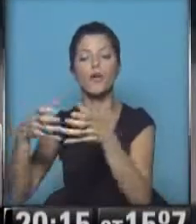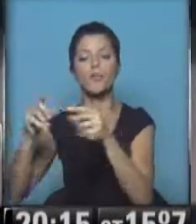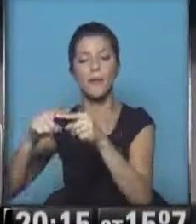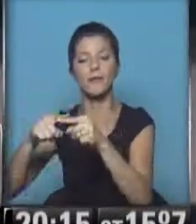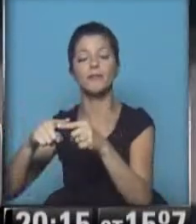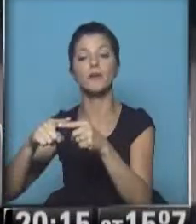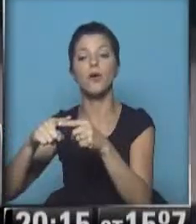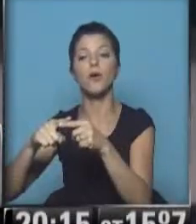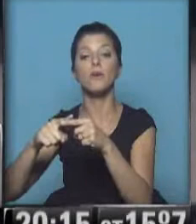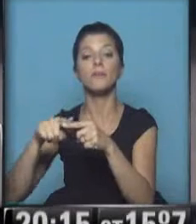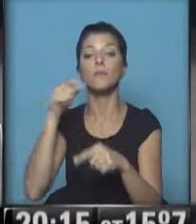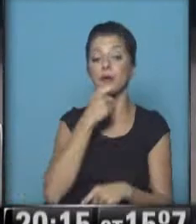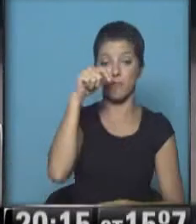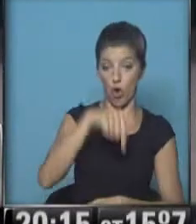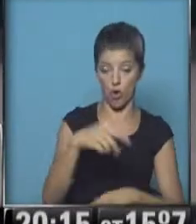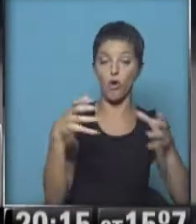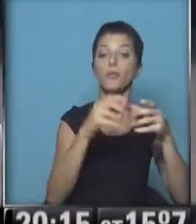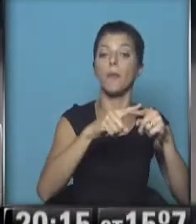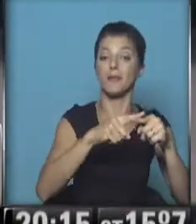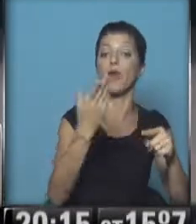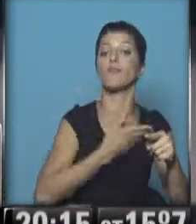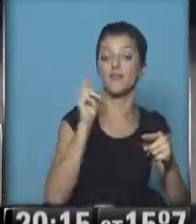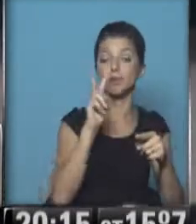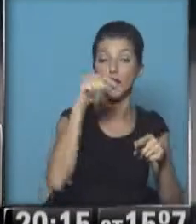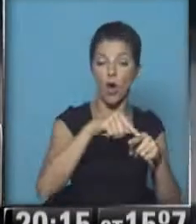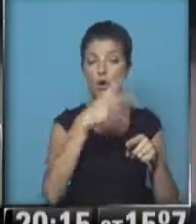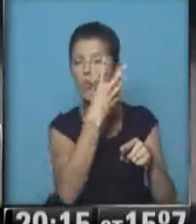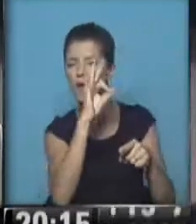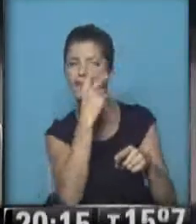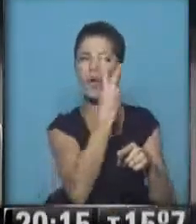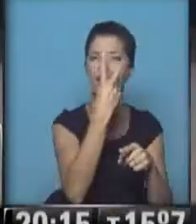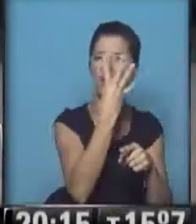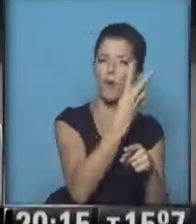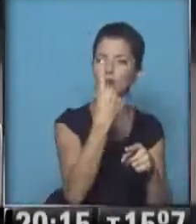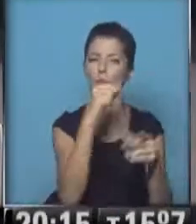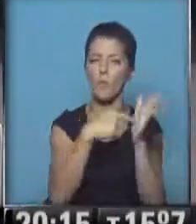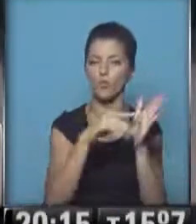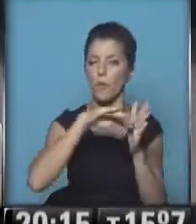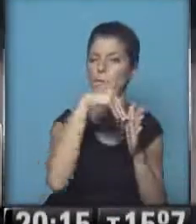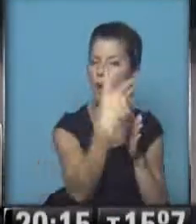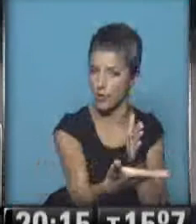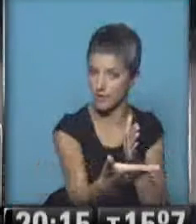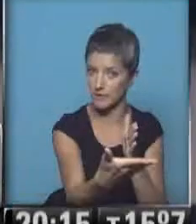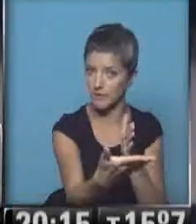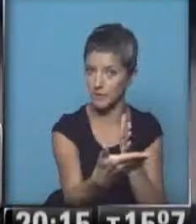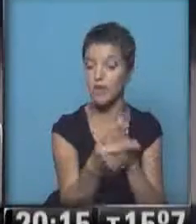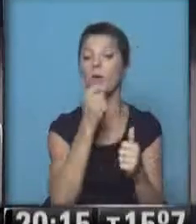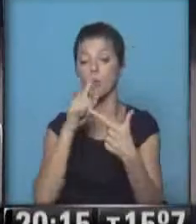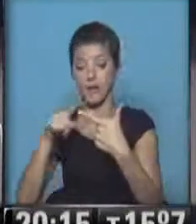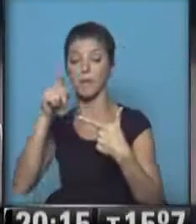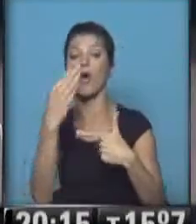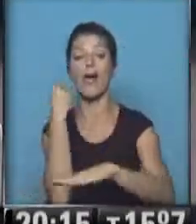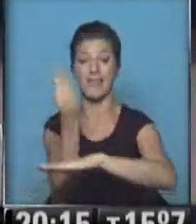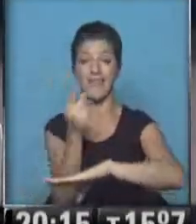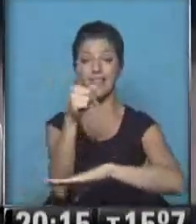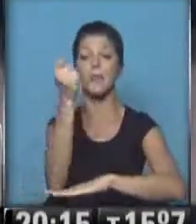victoria que está midiendo entre 40 y 41 puntos en la provincia de buenos aires la candidata de macri maría eugenia vidal no